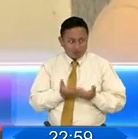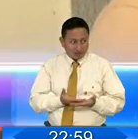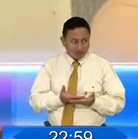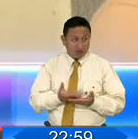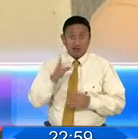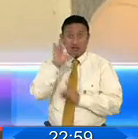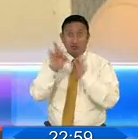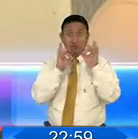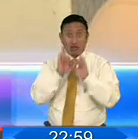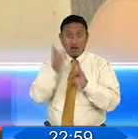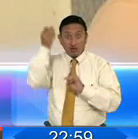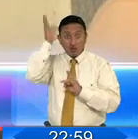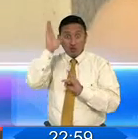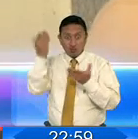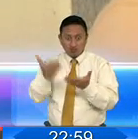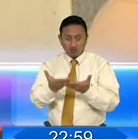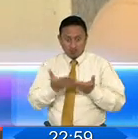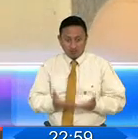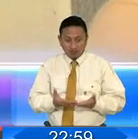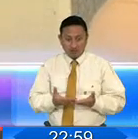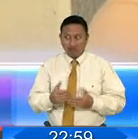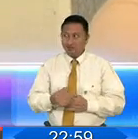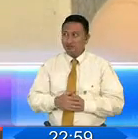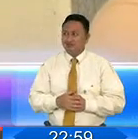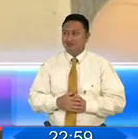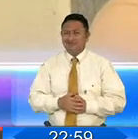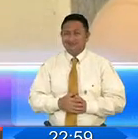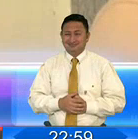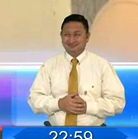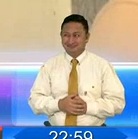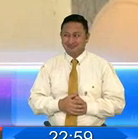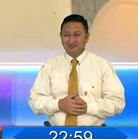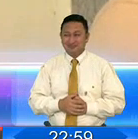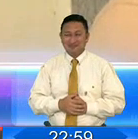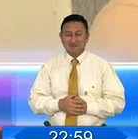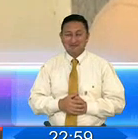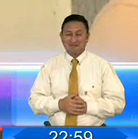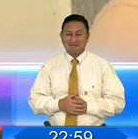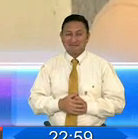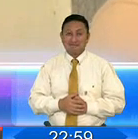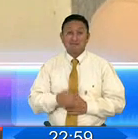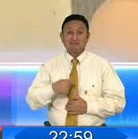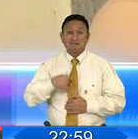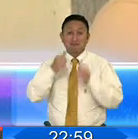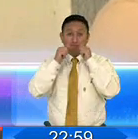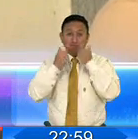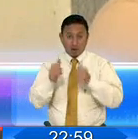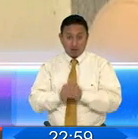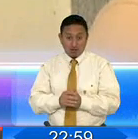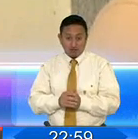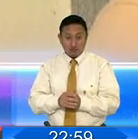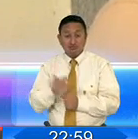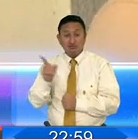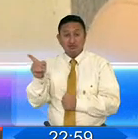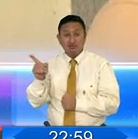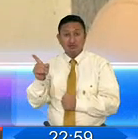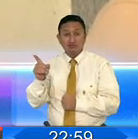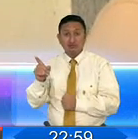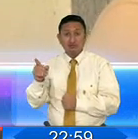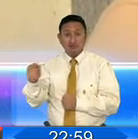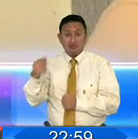es un regalo que Dios me mandó. Por parte de lo que es de mi abuelo, la parte de los Campos